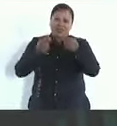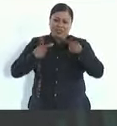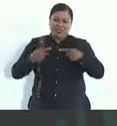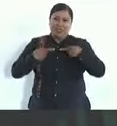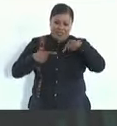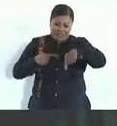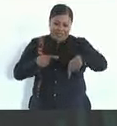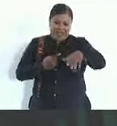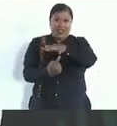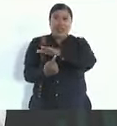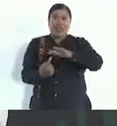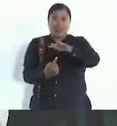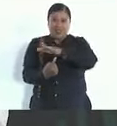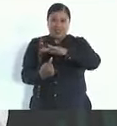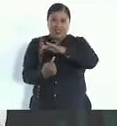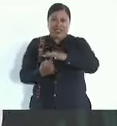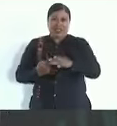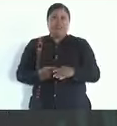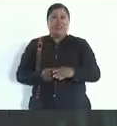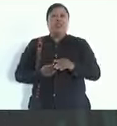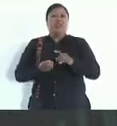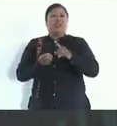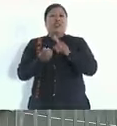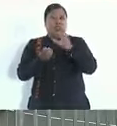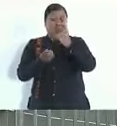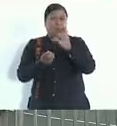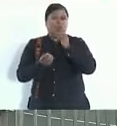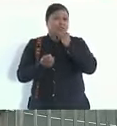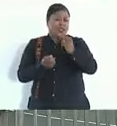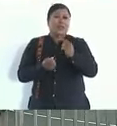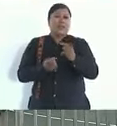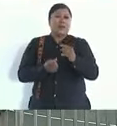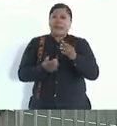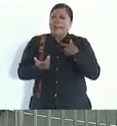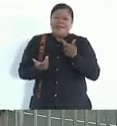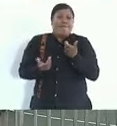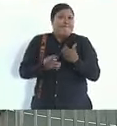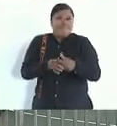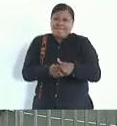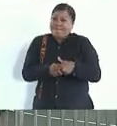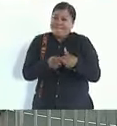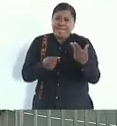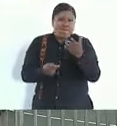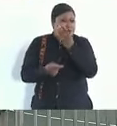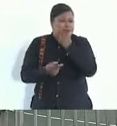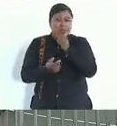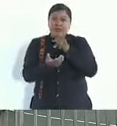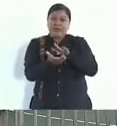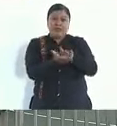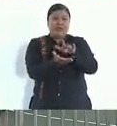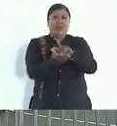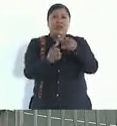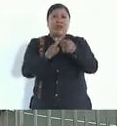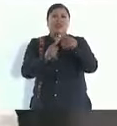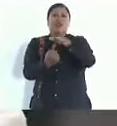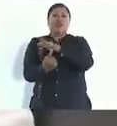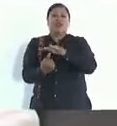esta comunidad, al afirmar él que no tenía recursos para apoyar a su